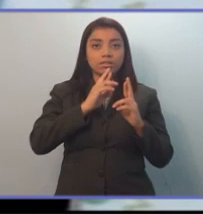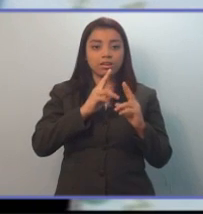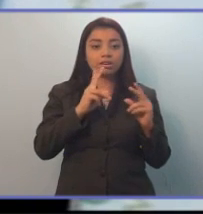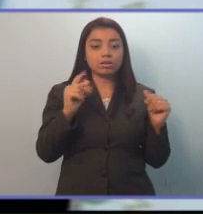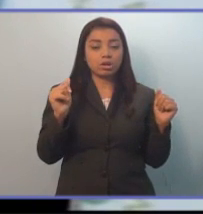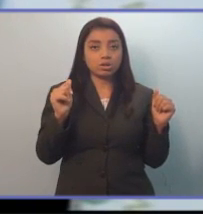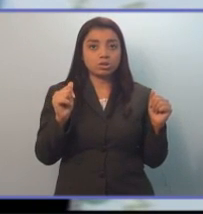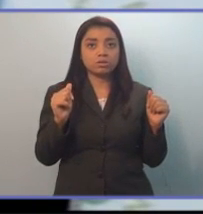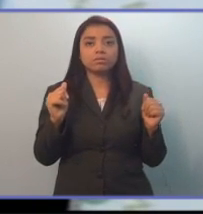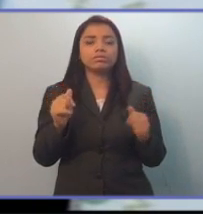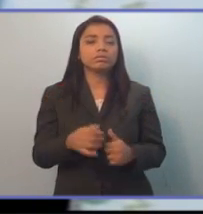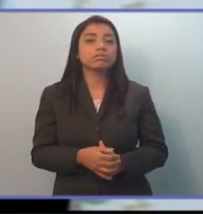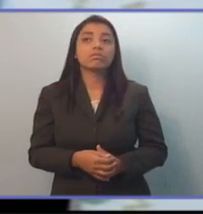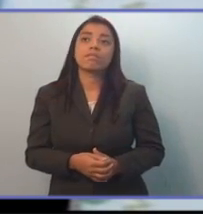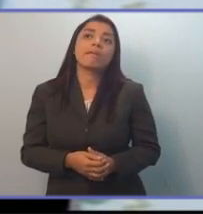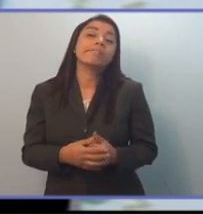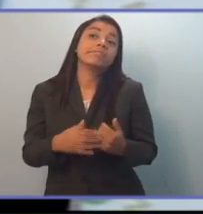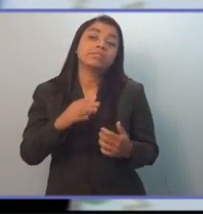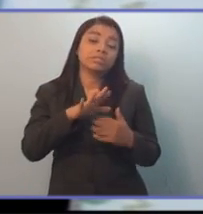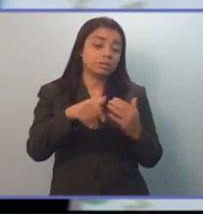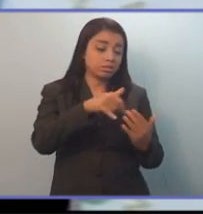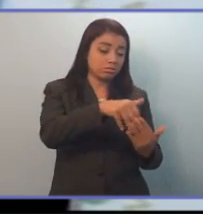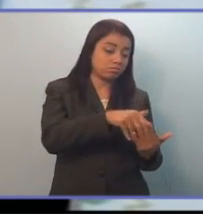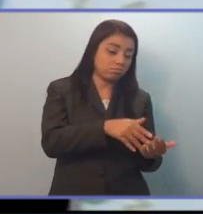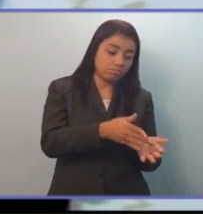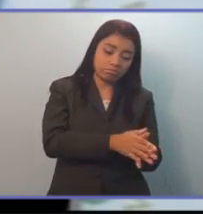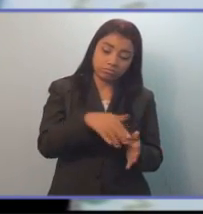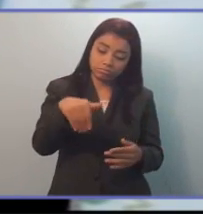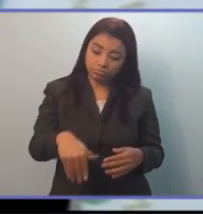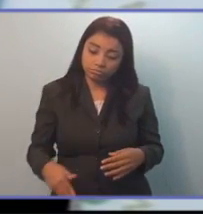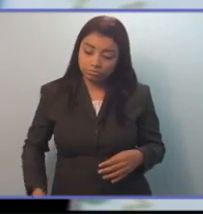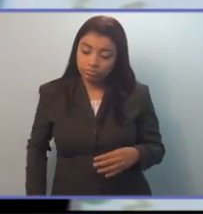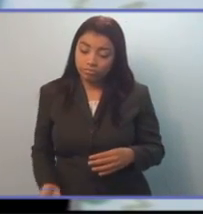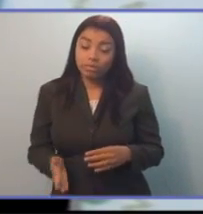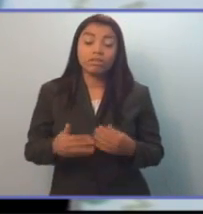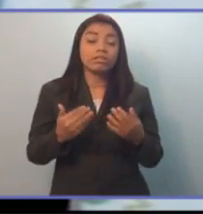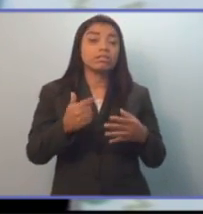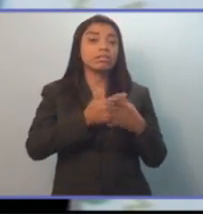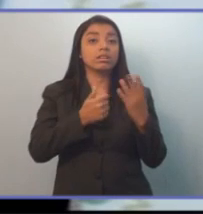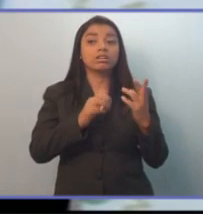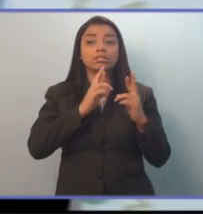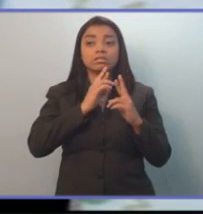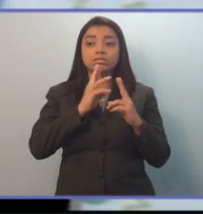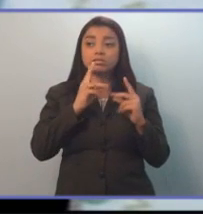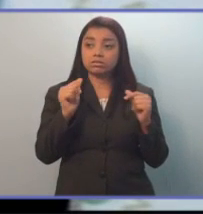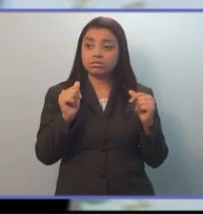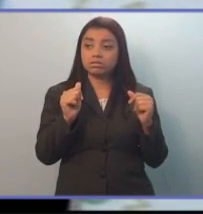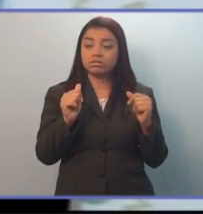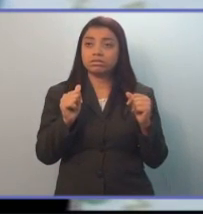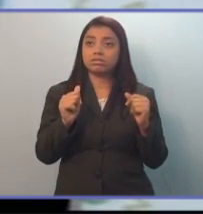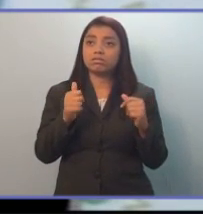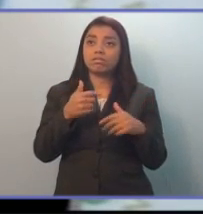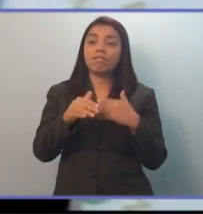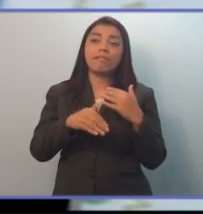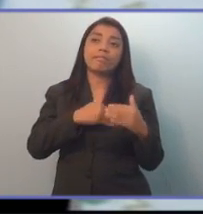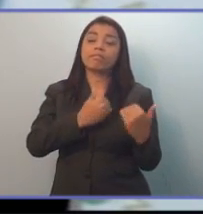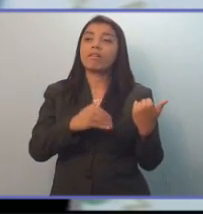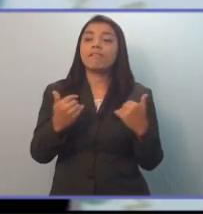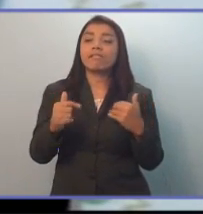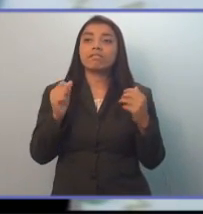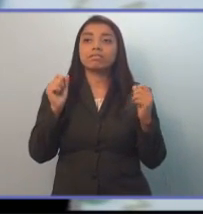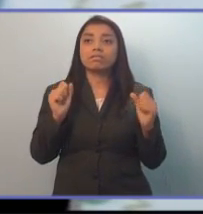sentencia. Todos fueron archivados en vista de que todas las resoluciones fueron infundadas, todas las denuncias fueron